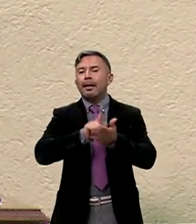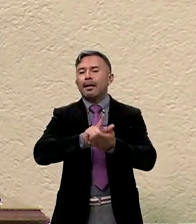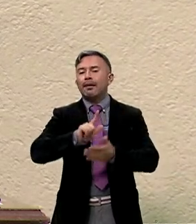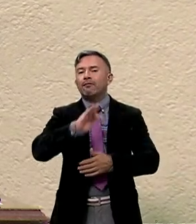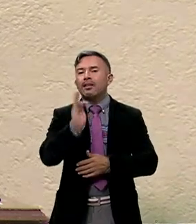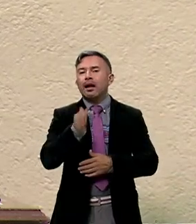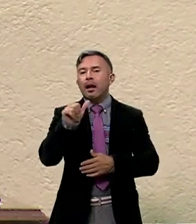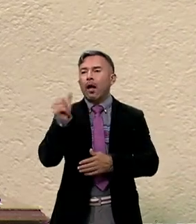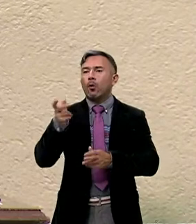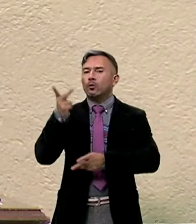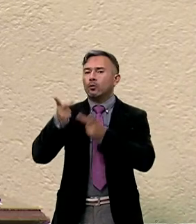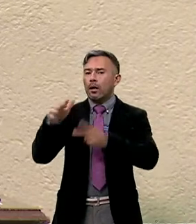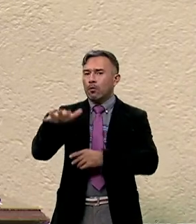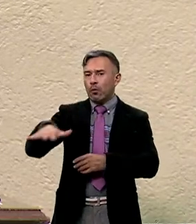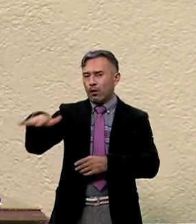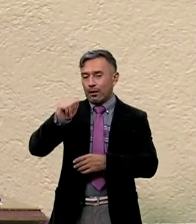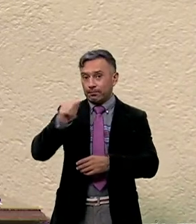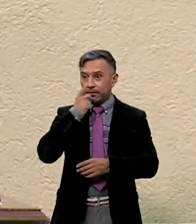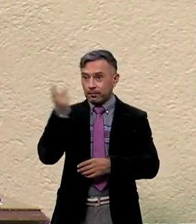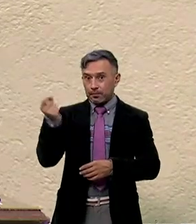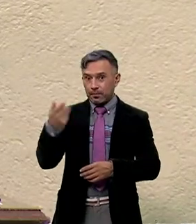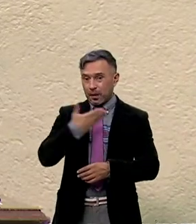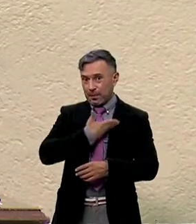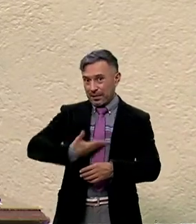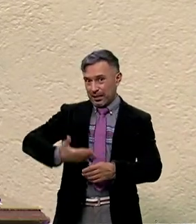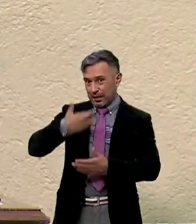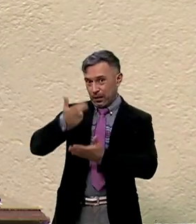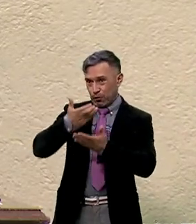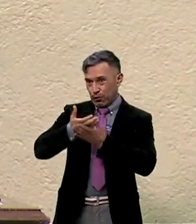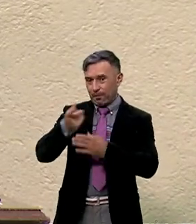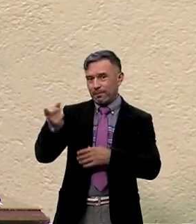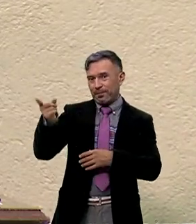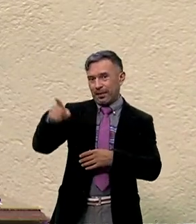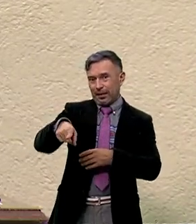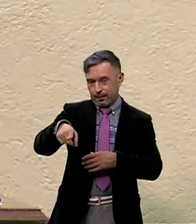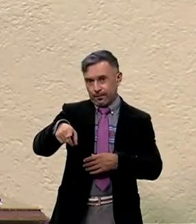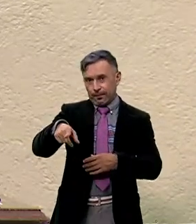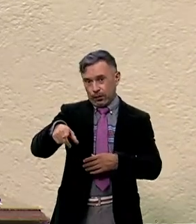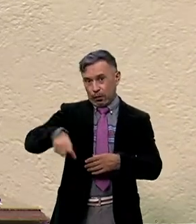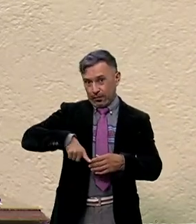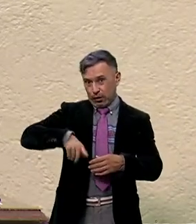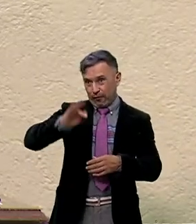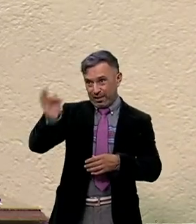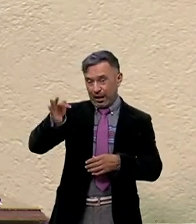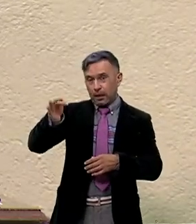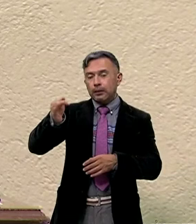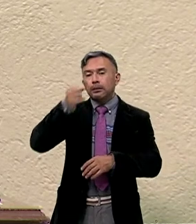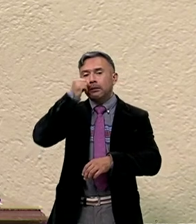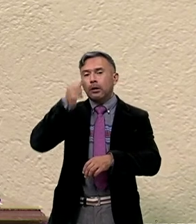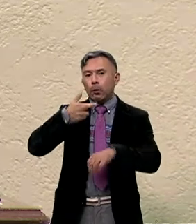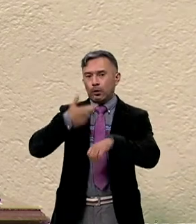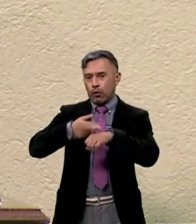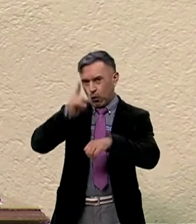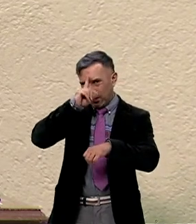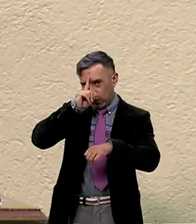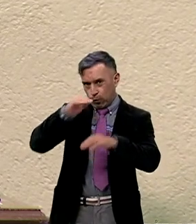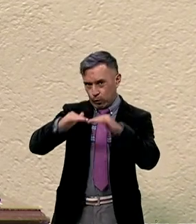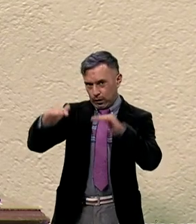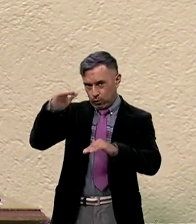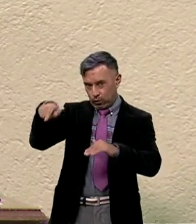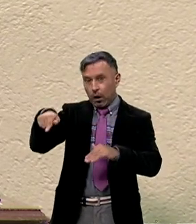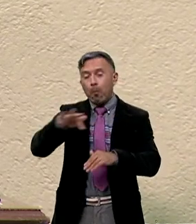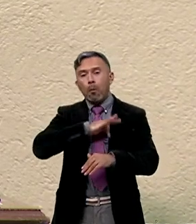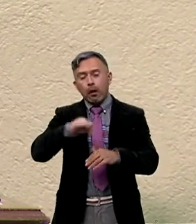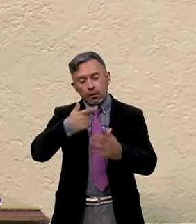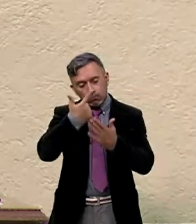presidente de la república a través del consejero jurídico del ejecutivo federal puede solicitar el recuento total en caso de